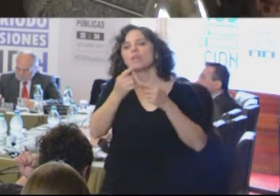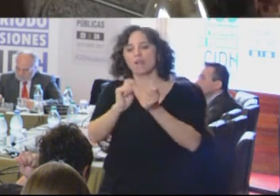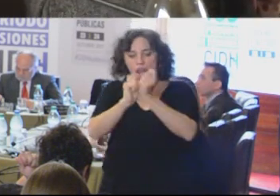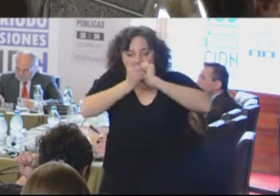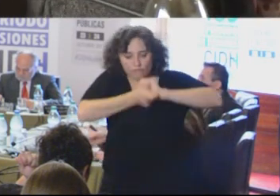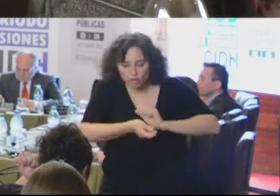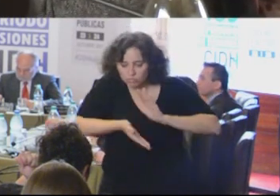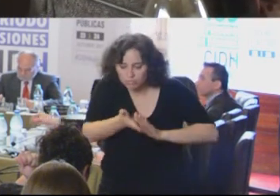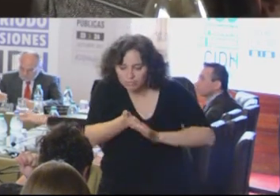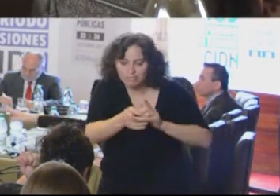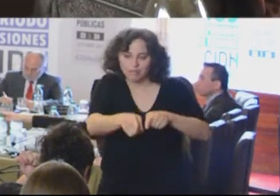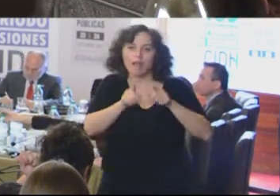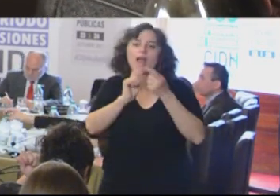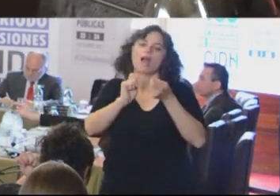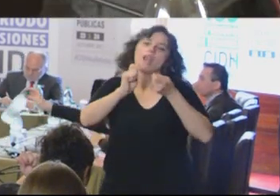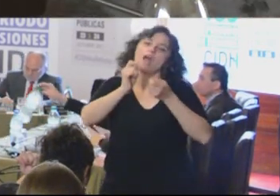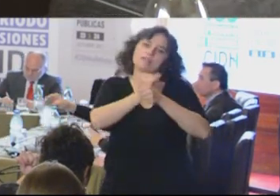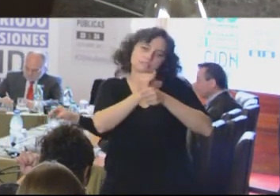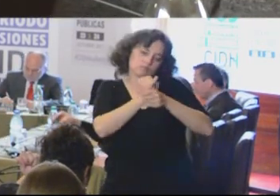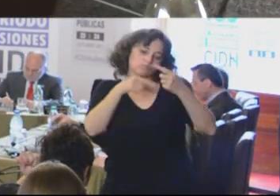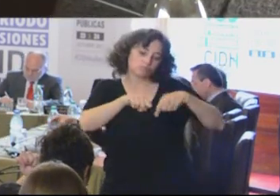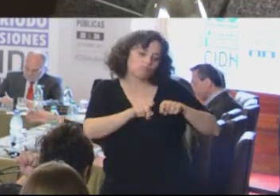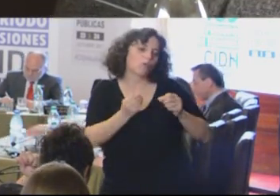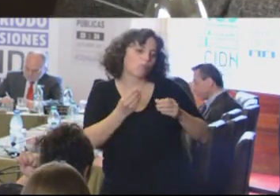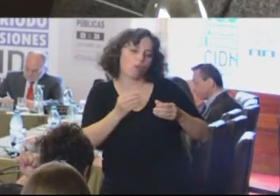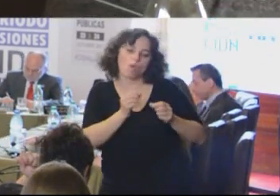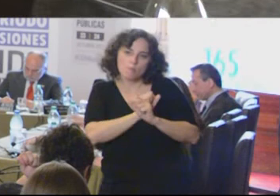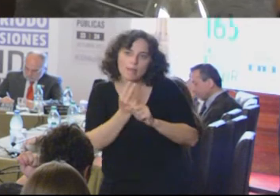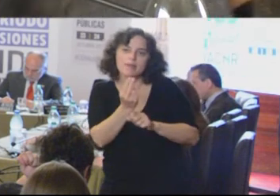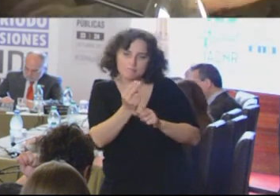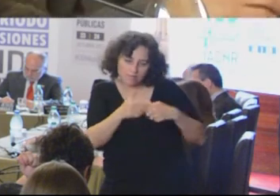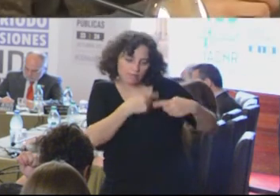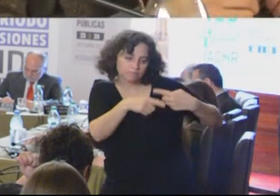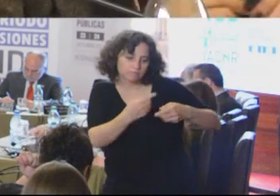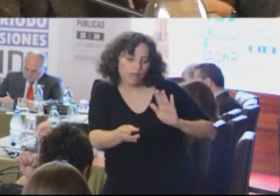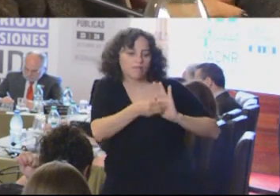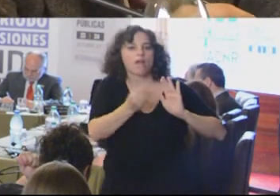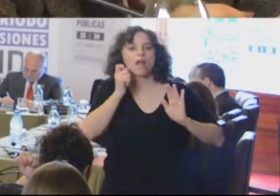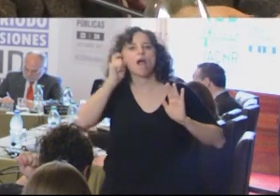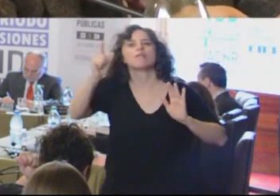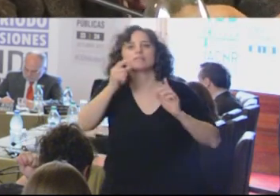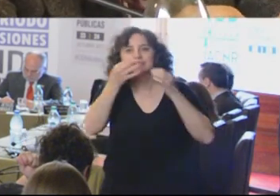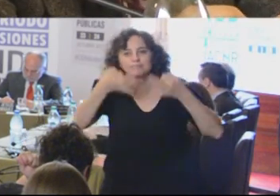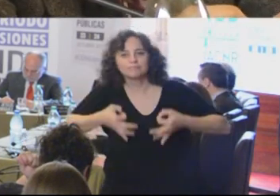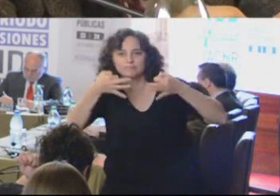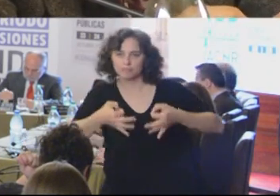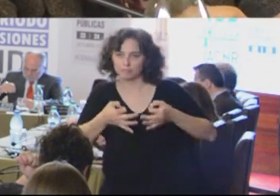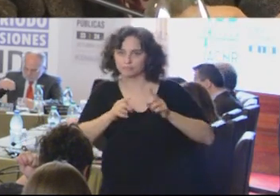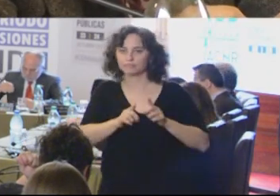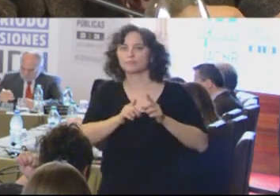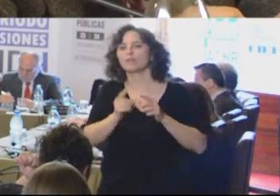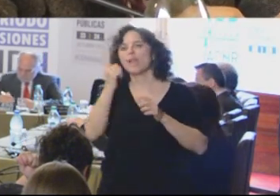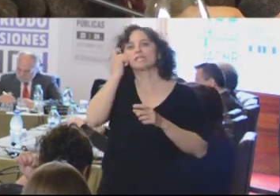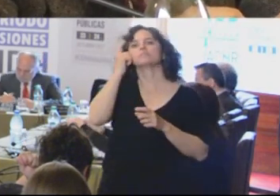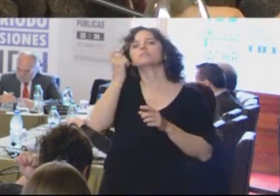andamiaje institucional que permitan asignar transitoriamente facultades extraordinarias experiencias